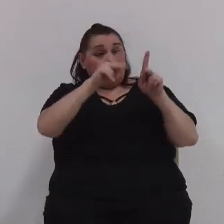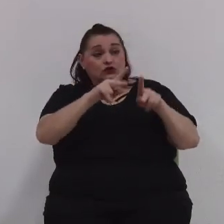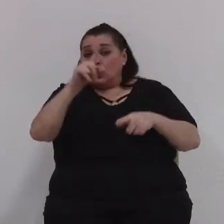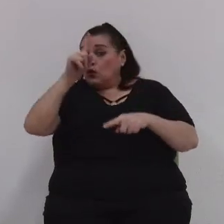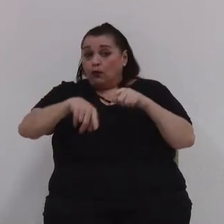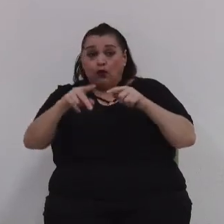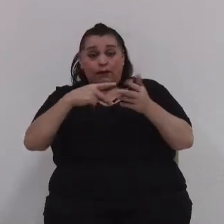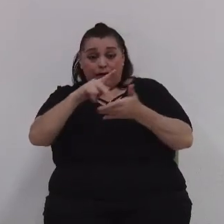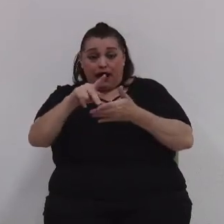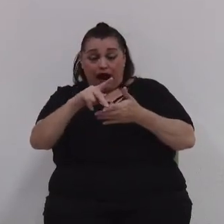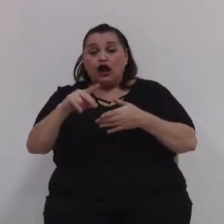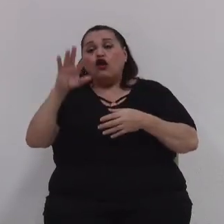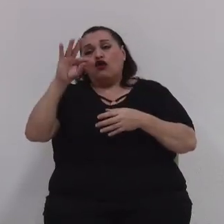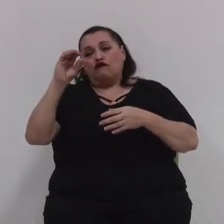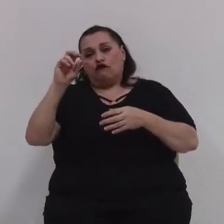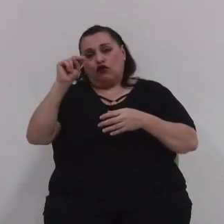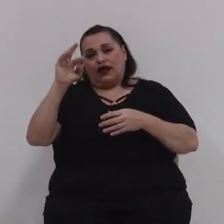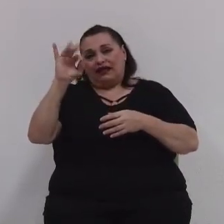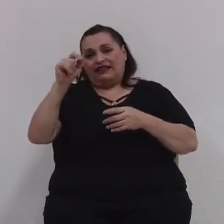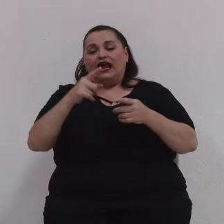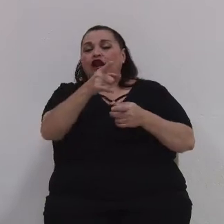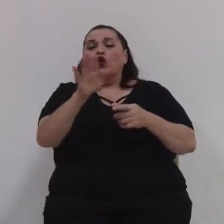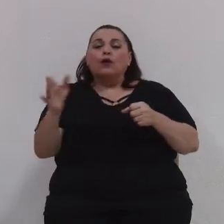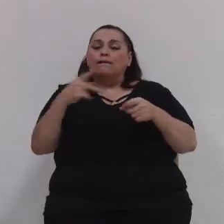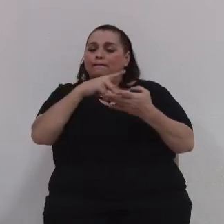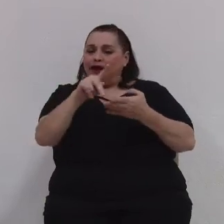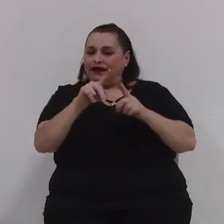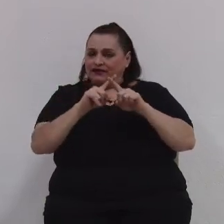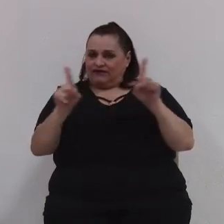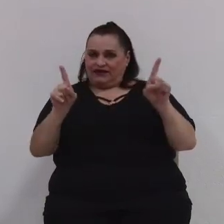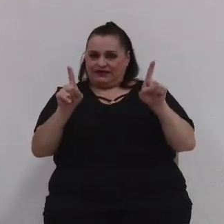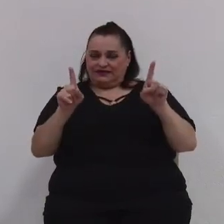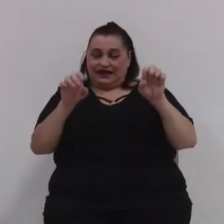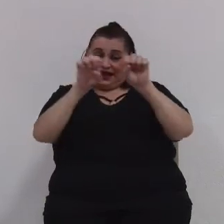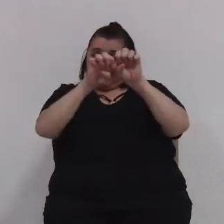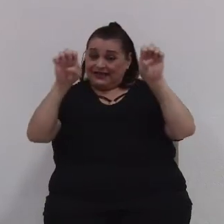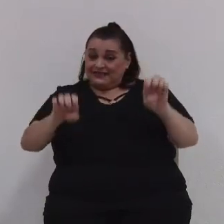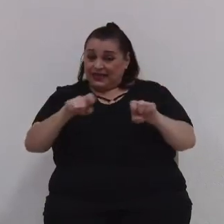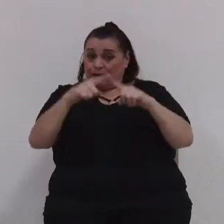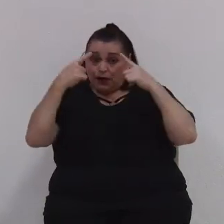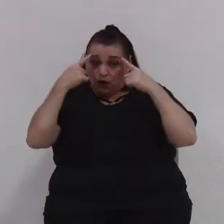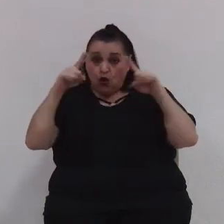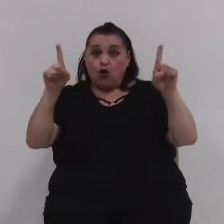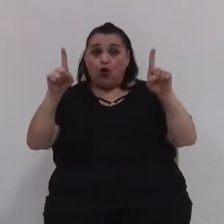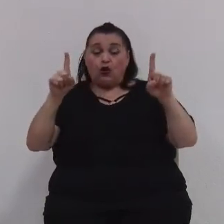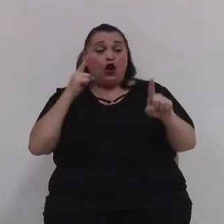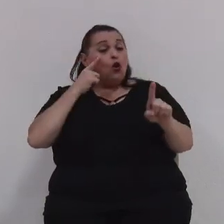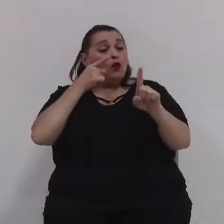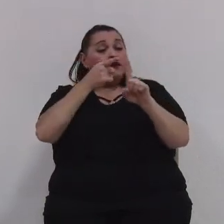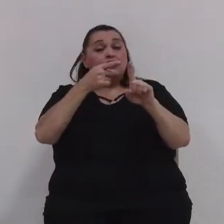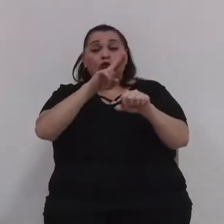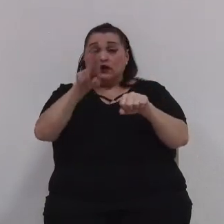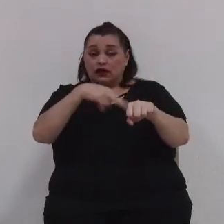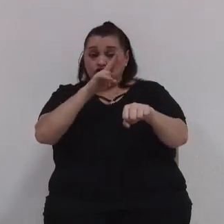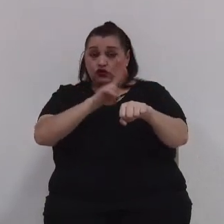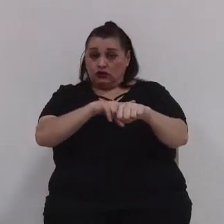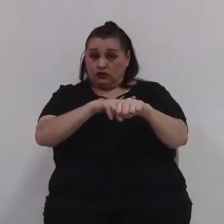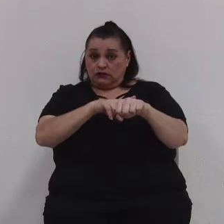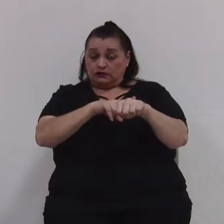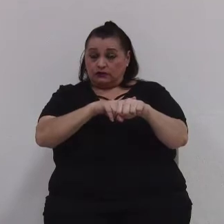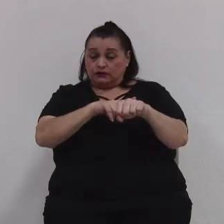bueno, Fonatel entonces le cubre esa diferencia. Entonces tendríamos un esquema donde logramos que un objetivo nacional, que